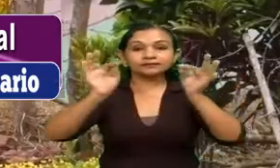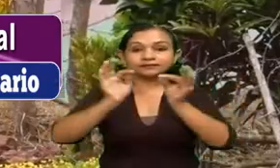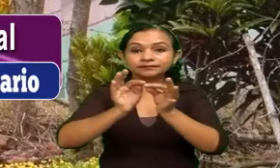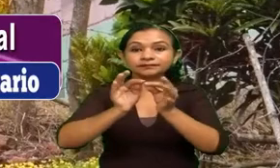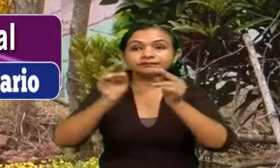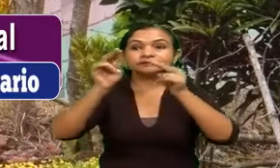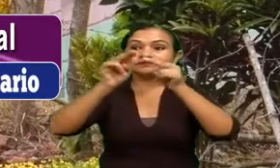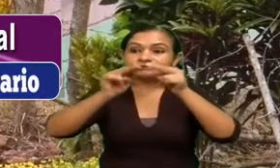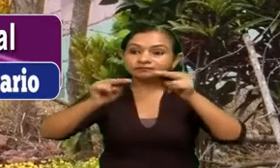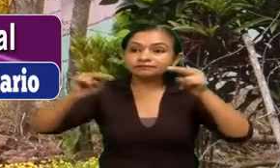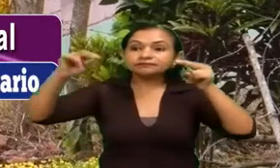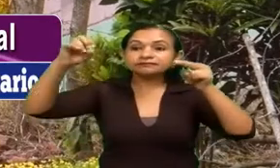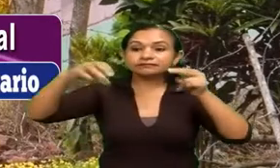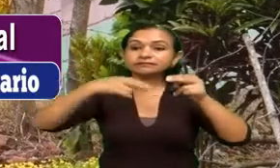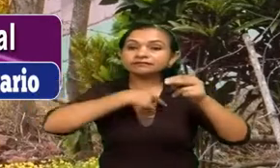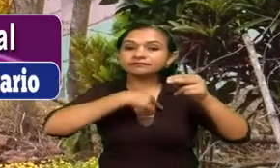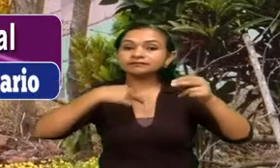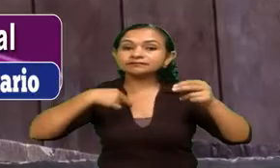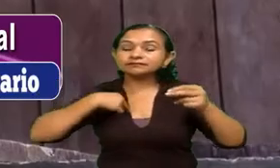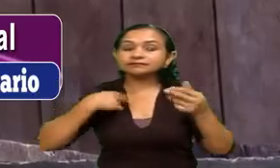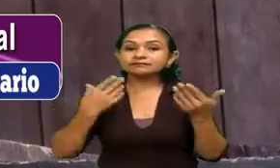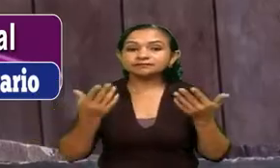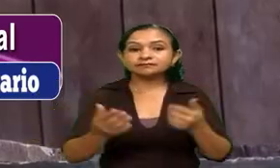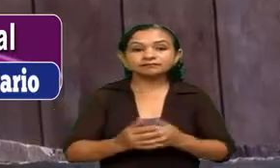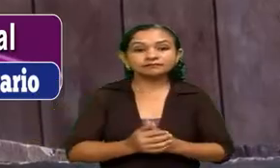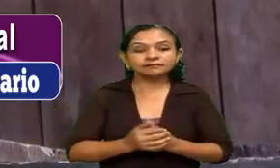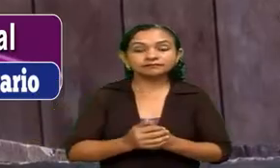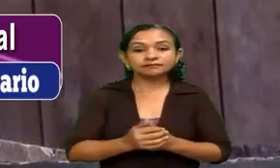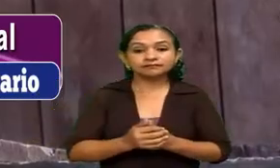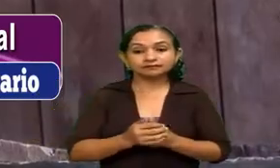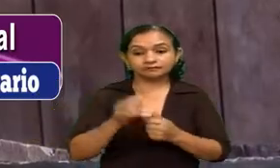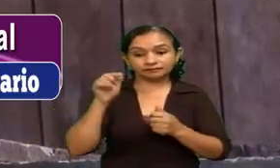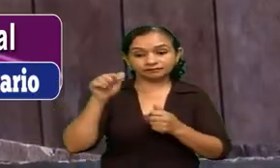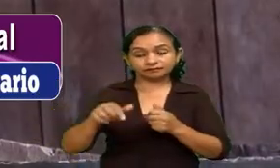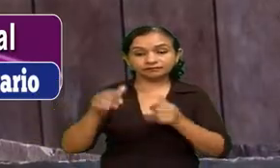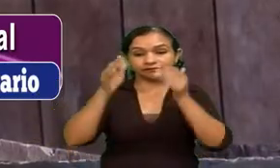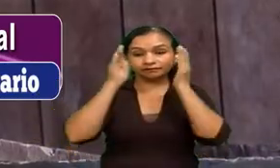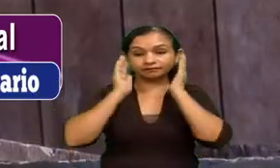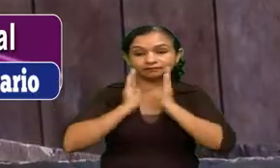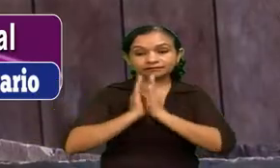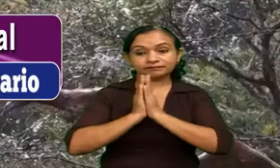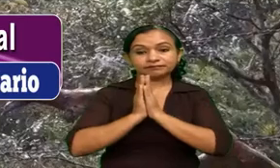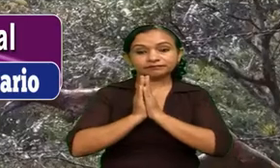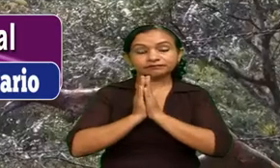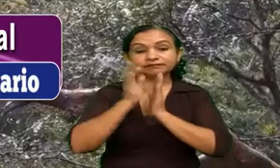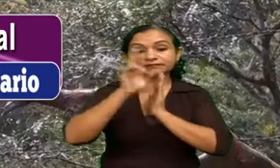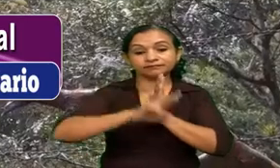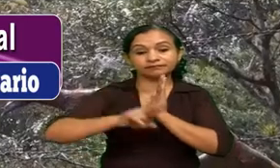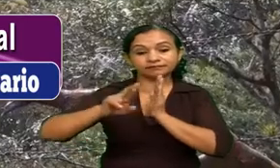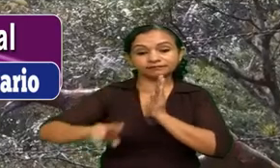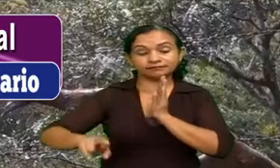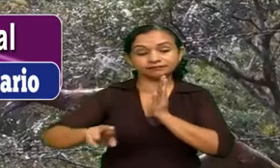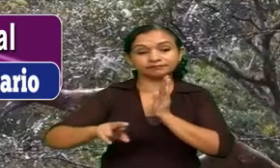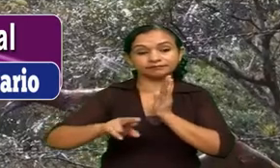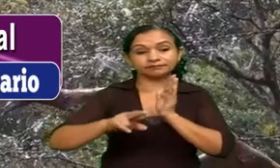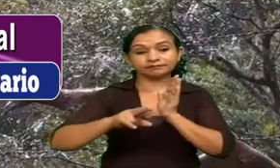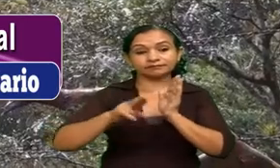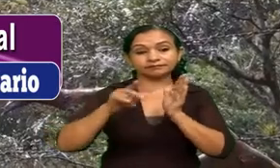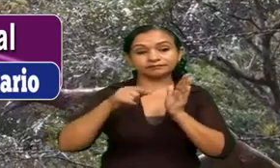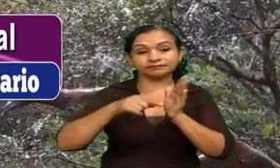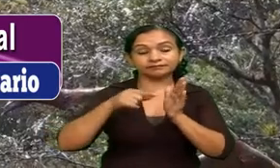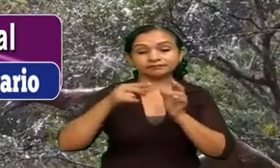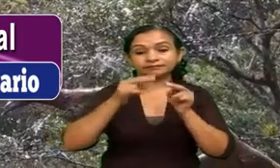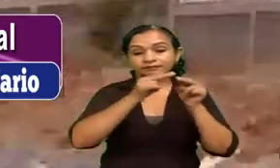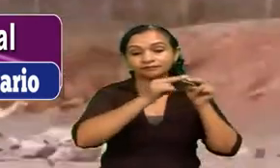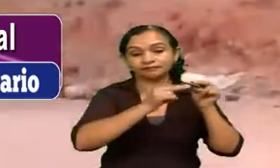estamos ejecutando de la subestación La Virgen, que está ubicada en Rivas, ¿verdad?, donde se